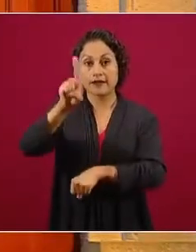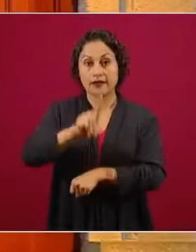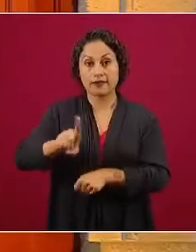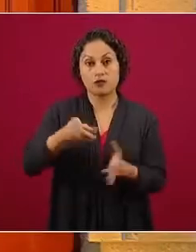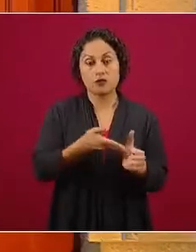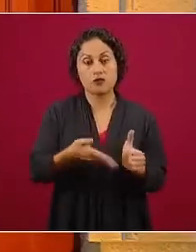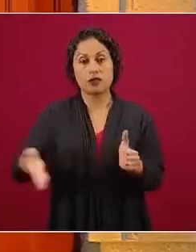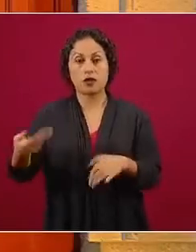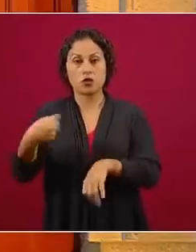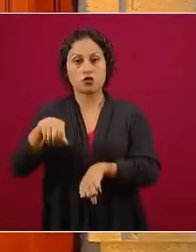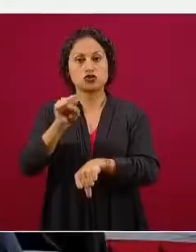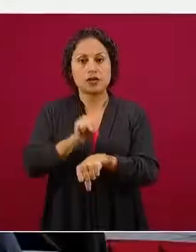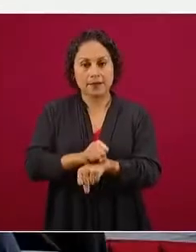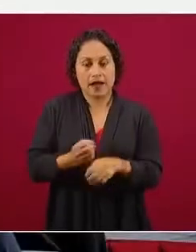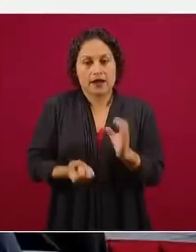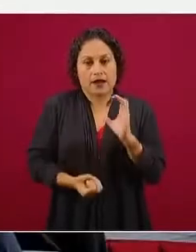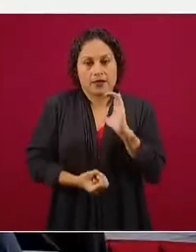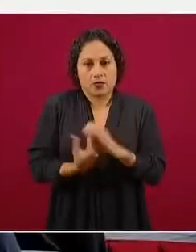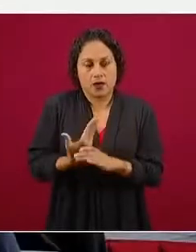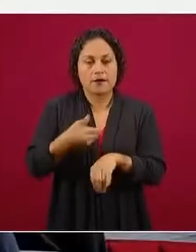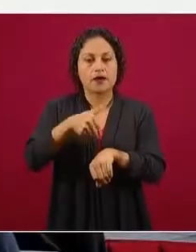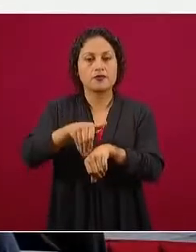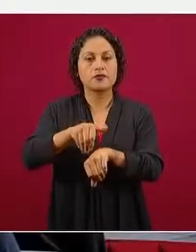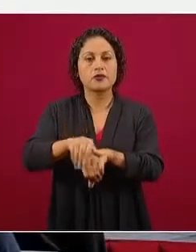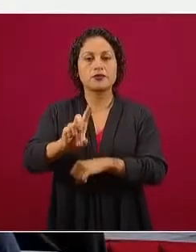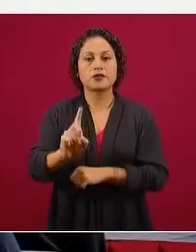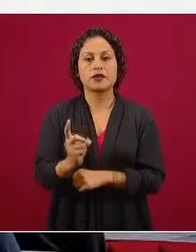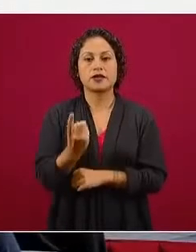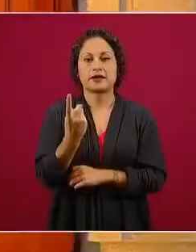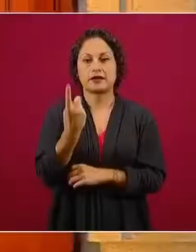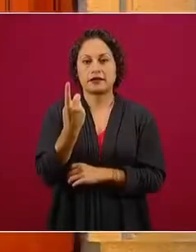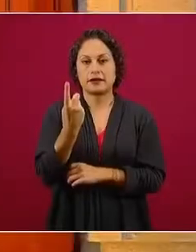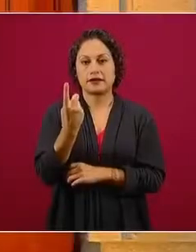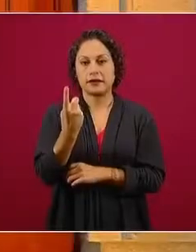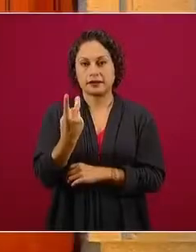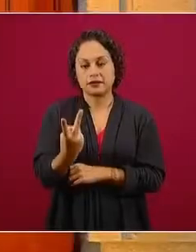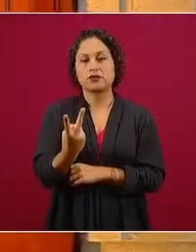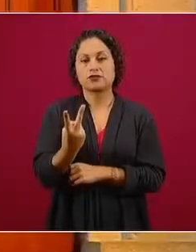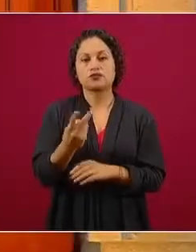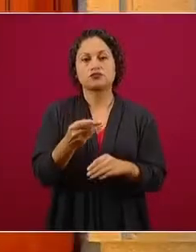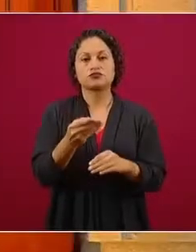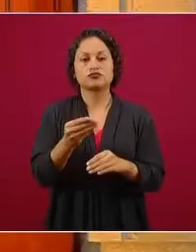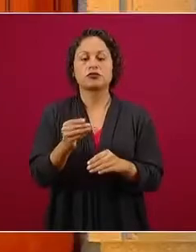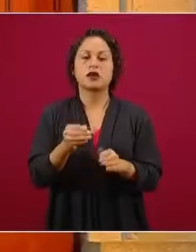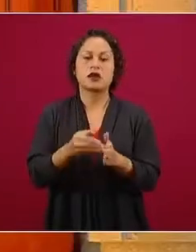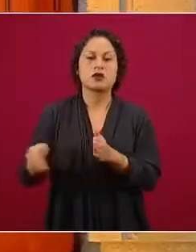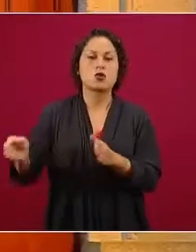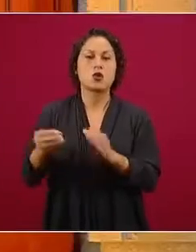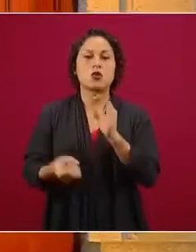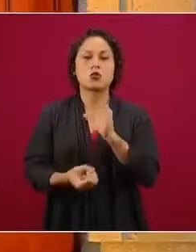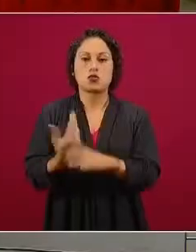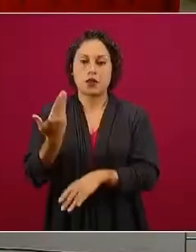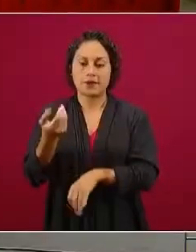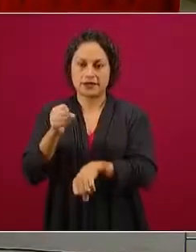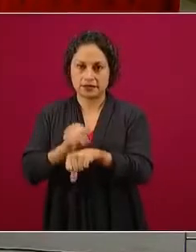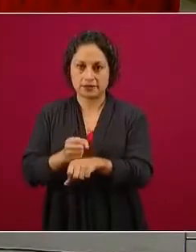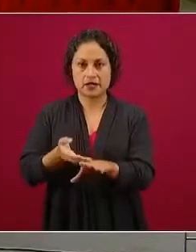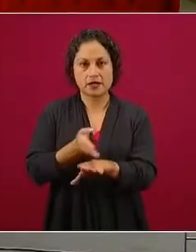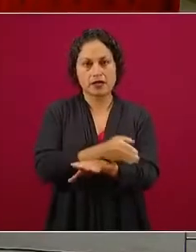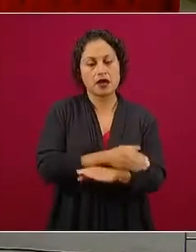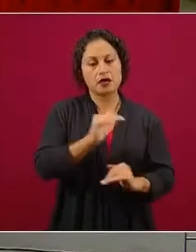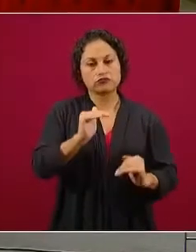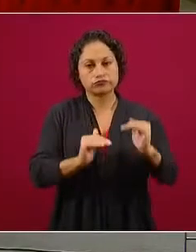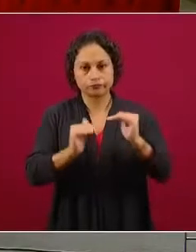semana epidemiológica nueva, por lo tanto la semana 32 va a estar actualizándose y moviéndose todavía toda esta semana. Vamos a estar dando entonces